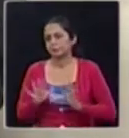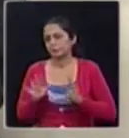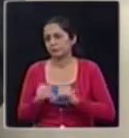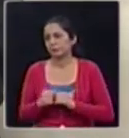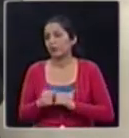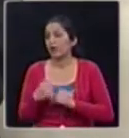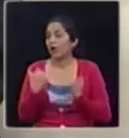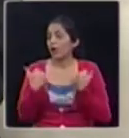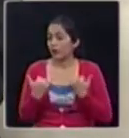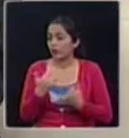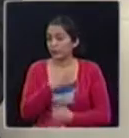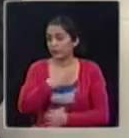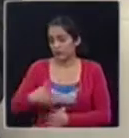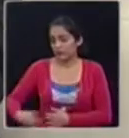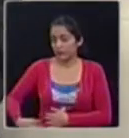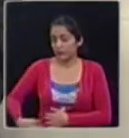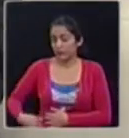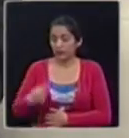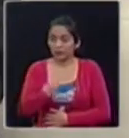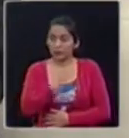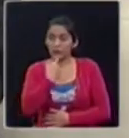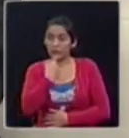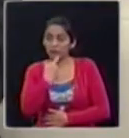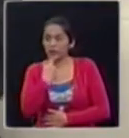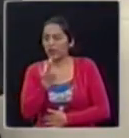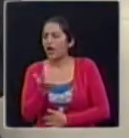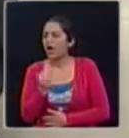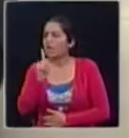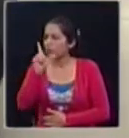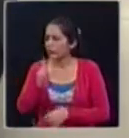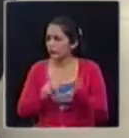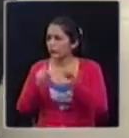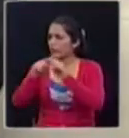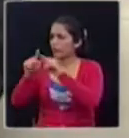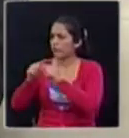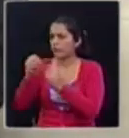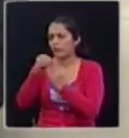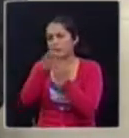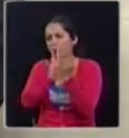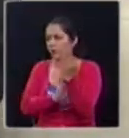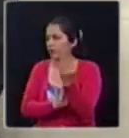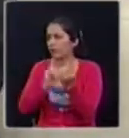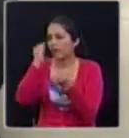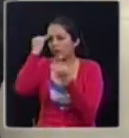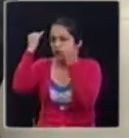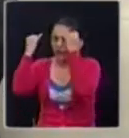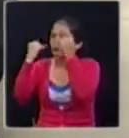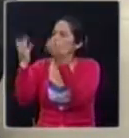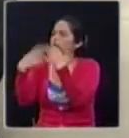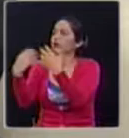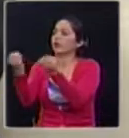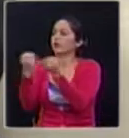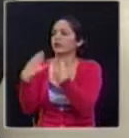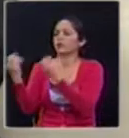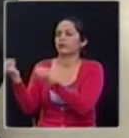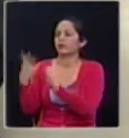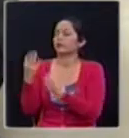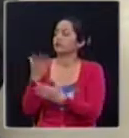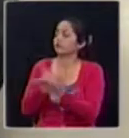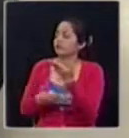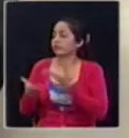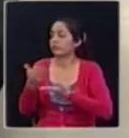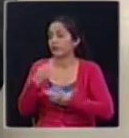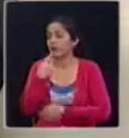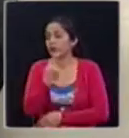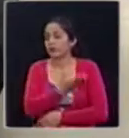propuestas. Eso es muy positivo. Ahora, ¿qué sucedieron los primeros días del gobierno? Es